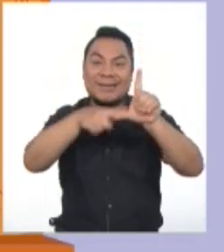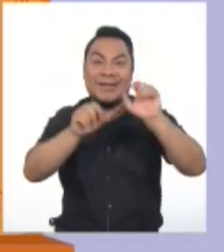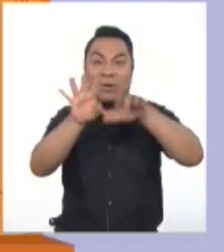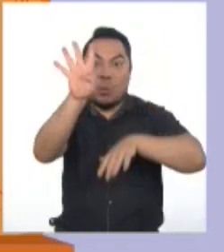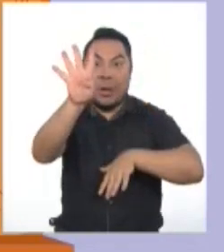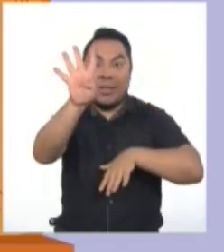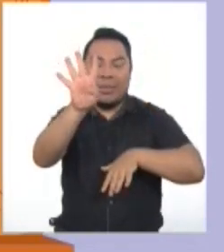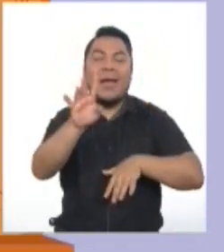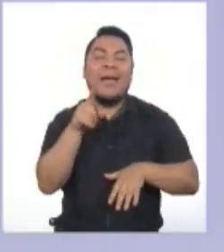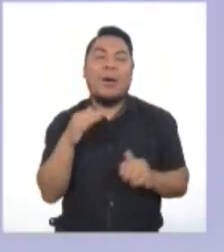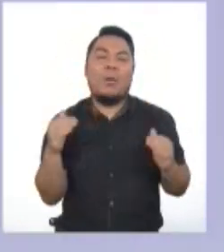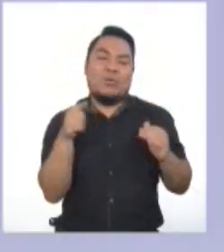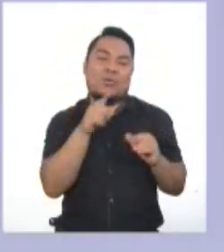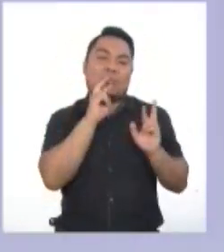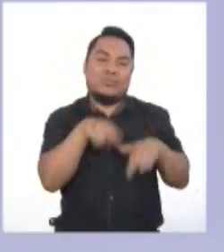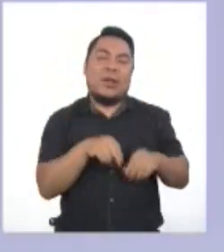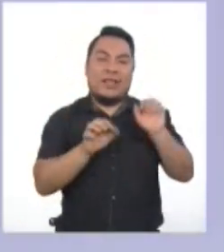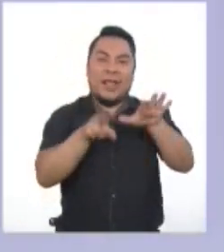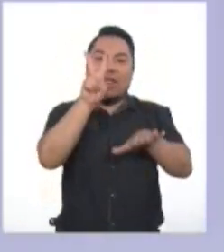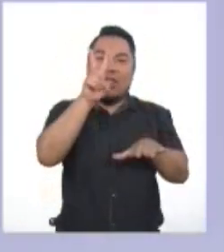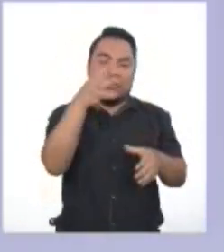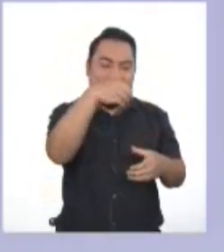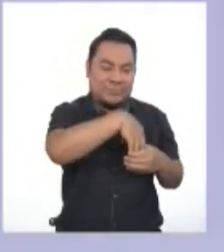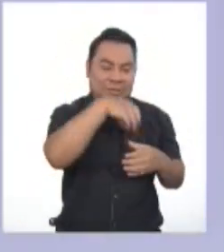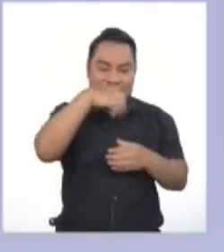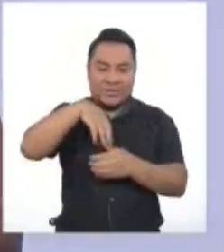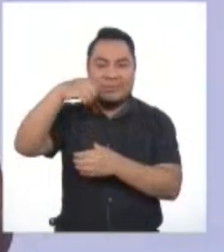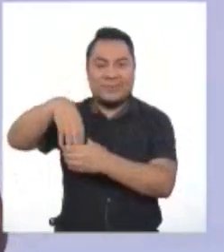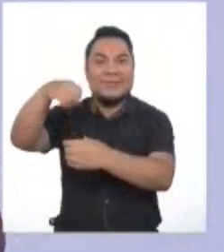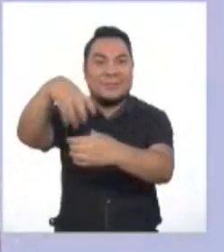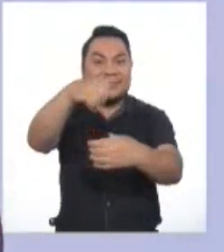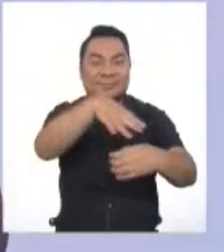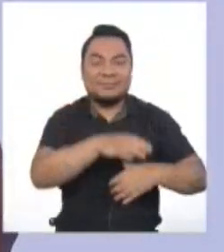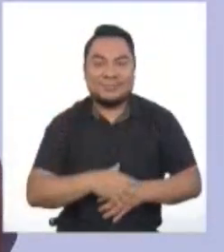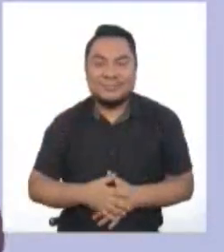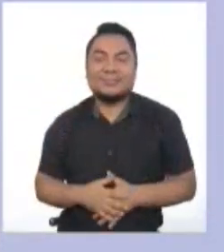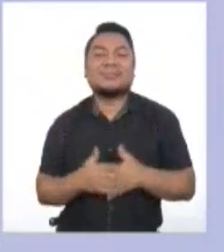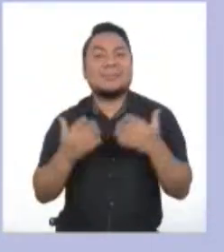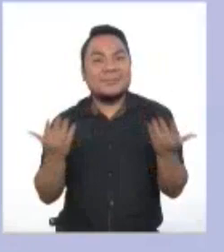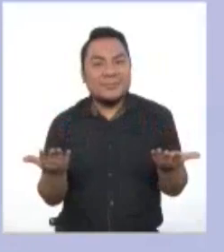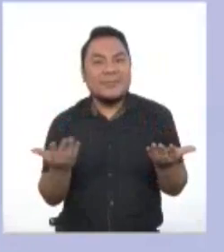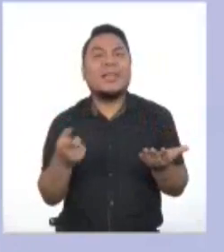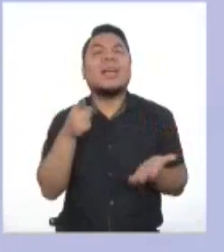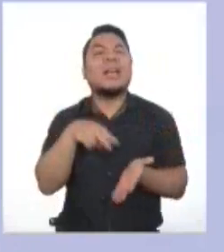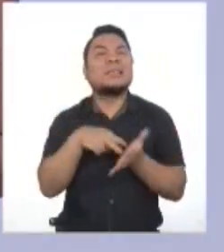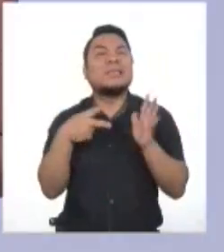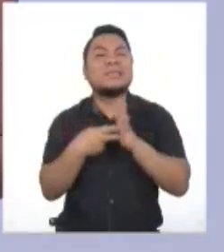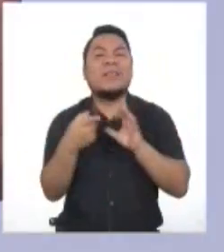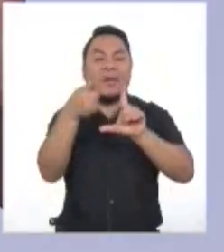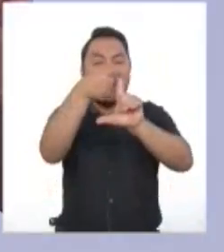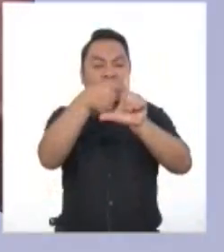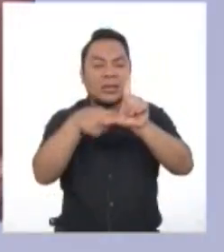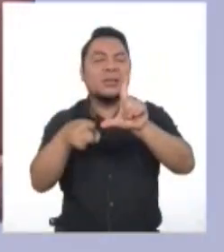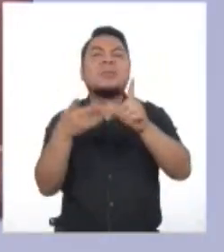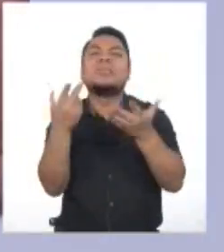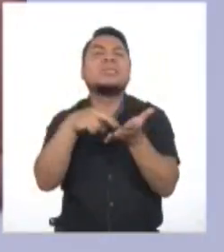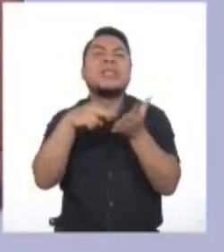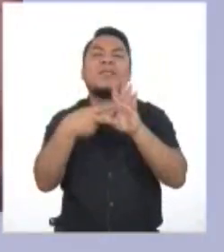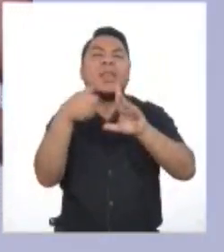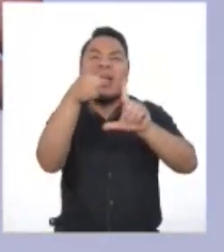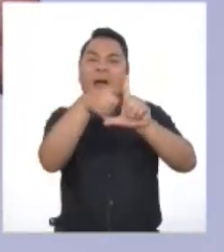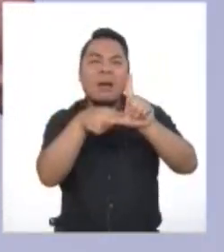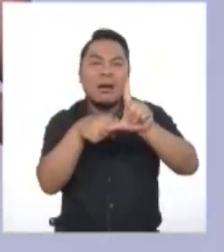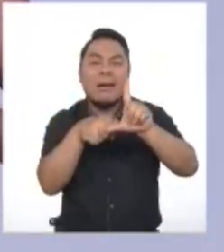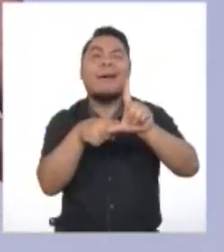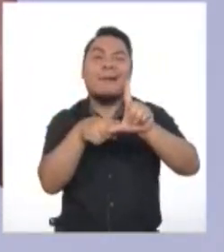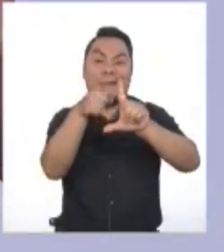hicimos dividiendo en partes iguales de 4 kilos. Entonces, ¿qué significa la división? La división